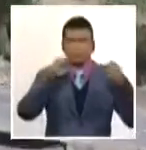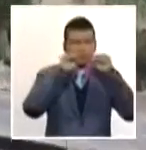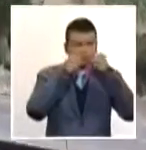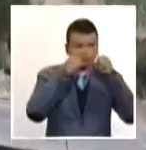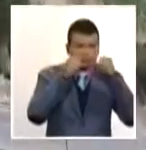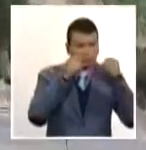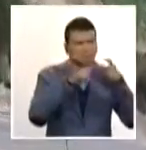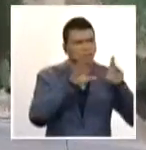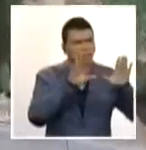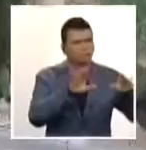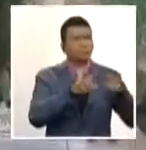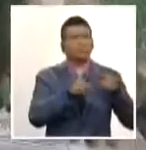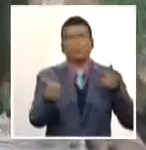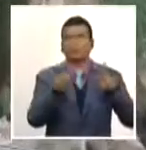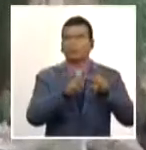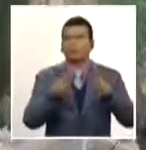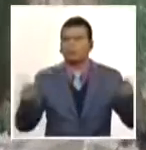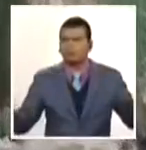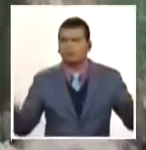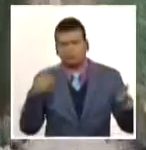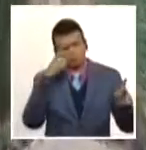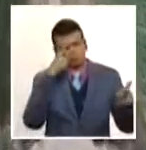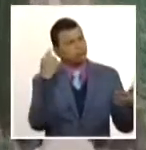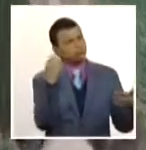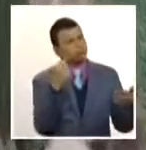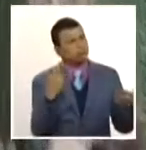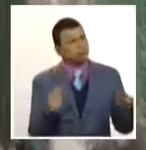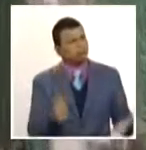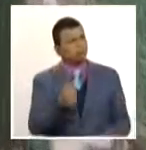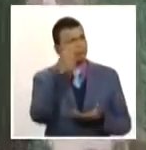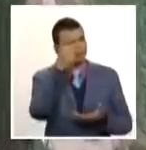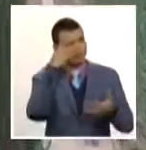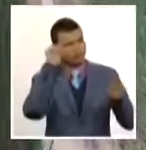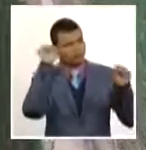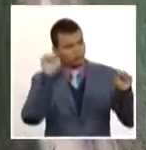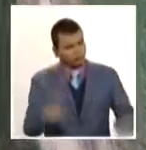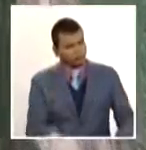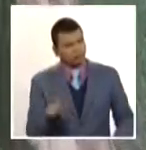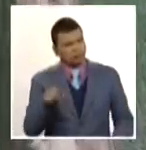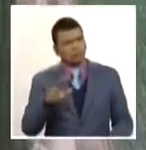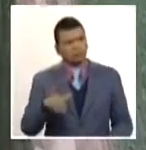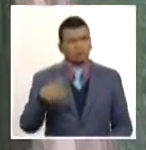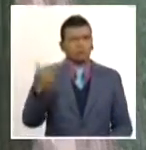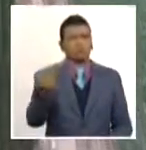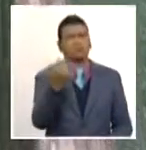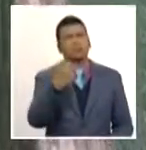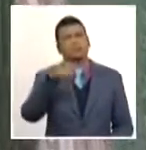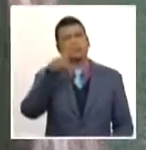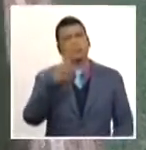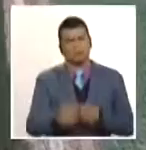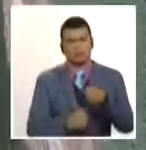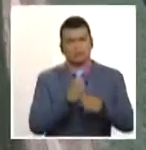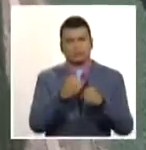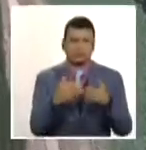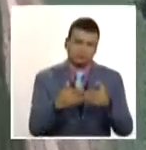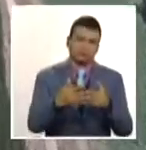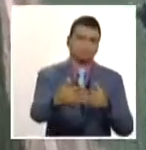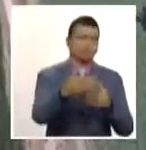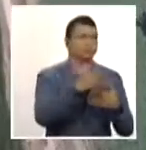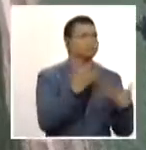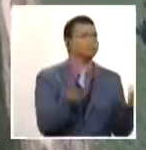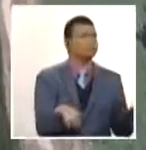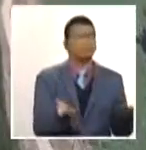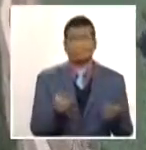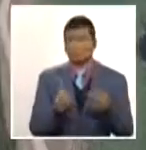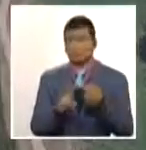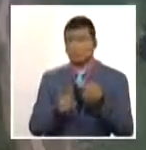azúcar? ¿Tenemos que diversificar? Hablemos de esos patrones económicos posibles en los próximos 17 años. Bueno, primero